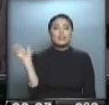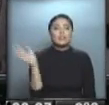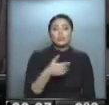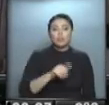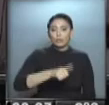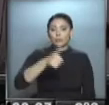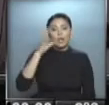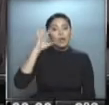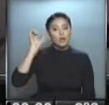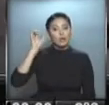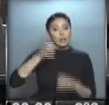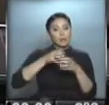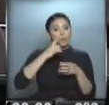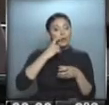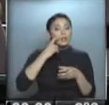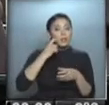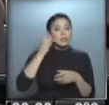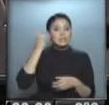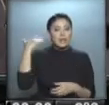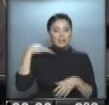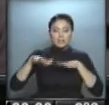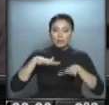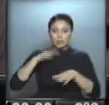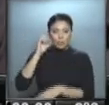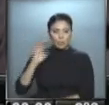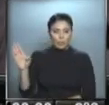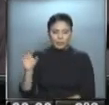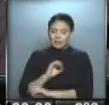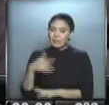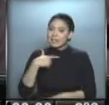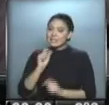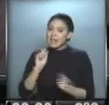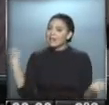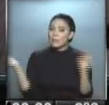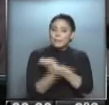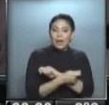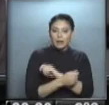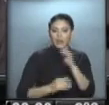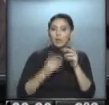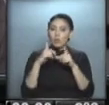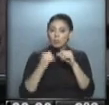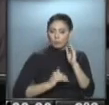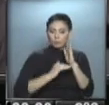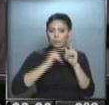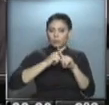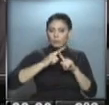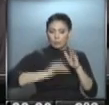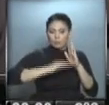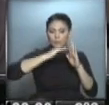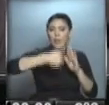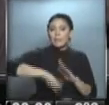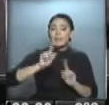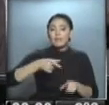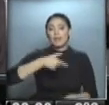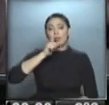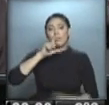Recordamos que River es un grande que viene de una situación desgraciada y que necesita revertir esto con buenos resultados, si viene la Copa Sudamericana,